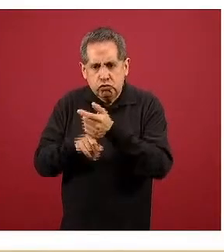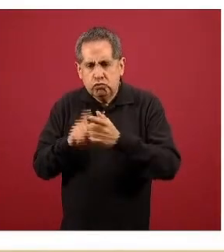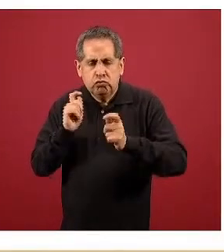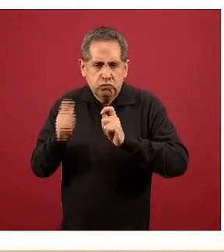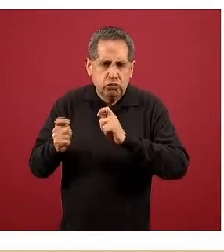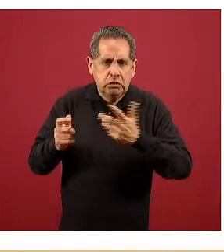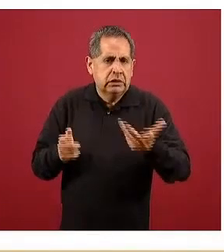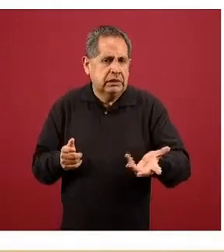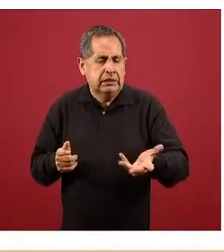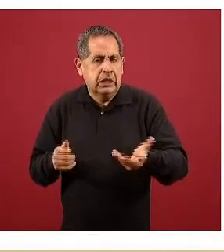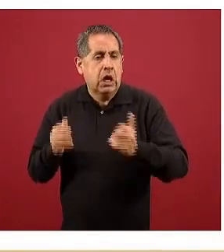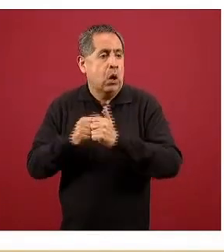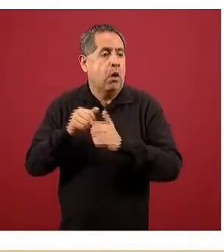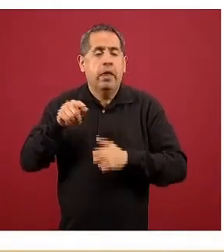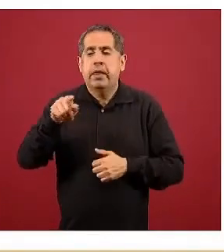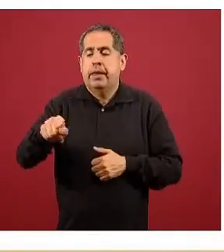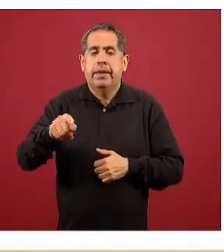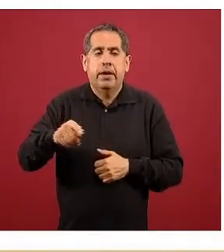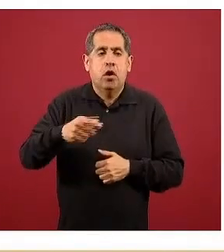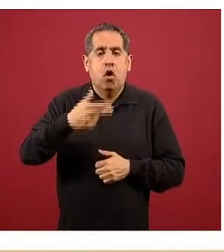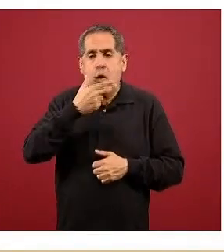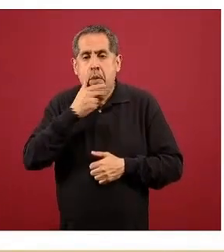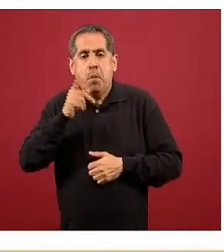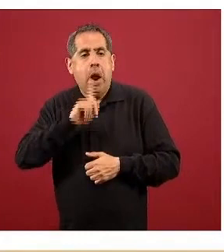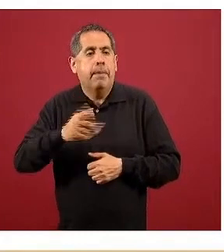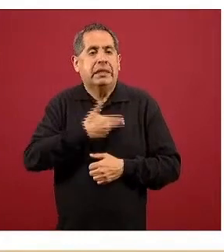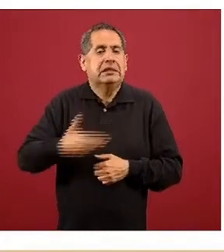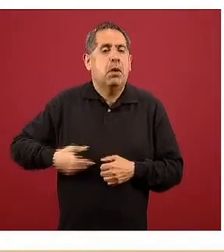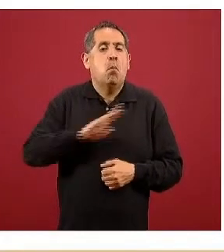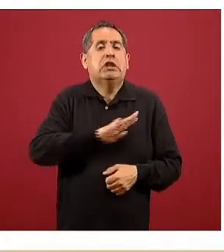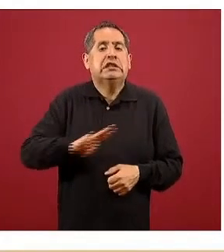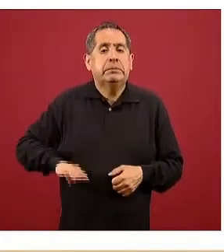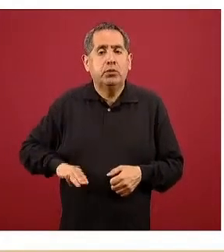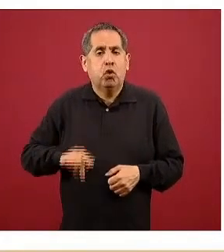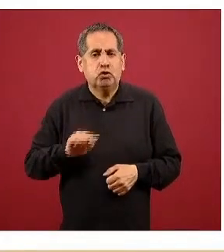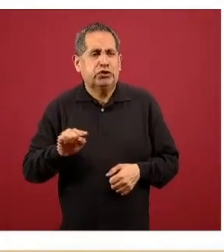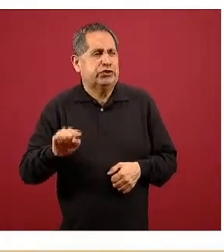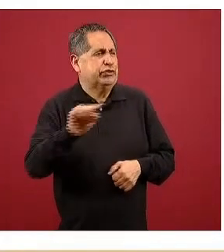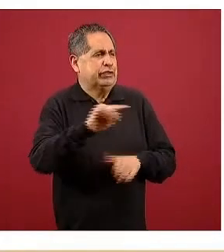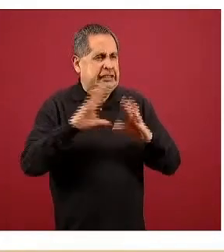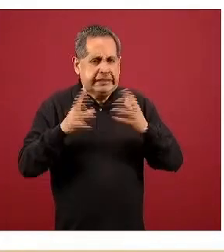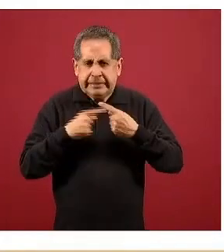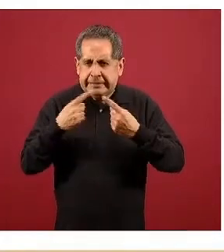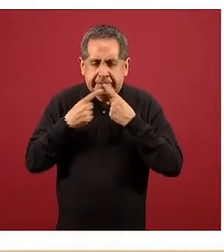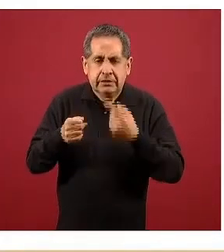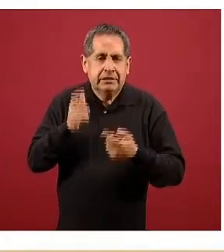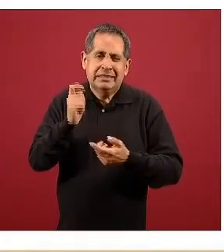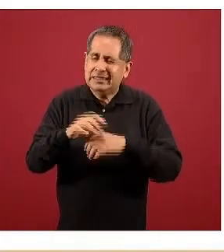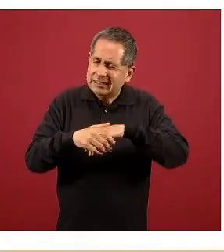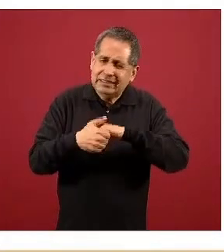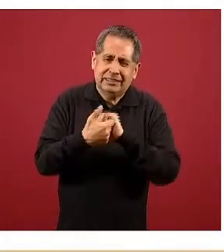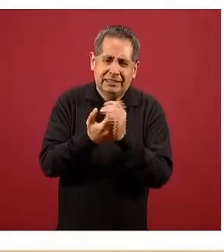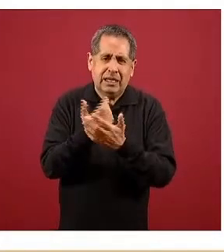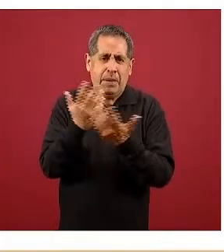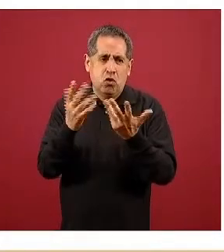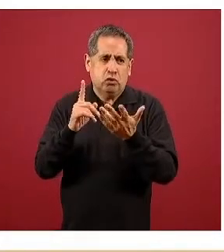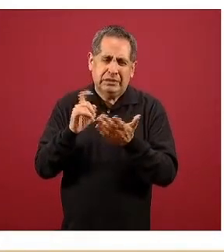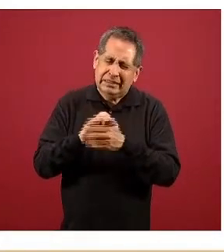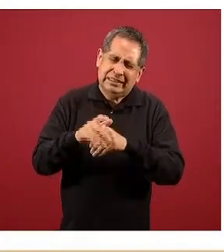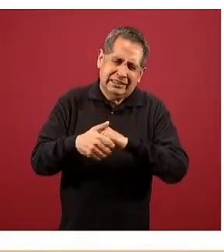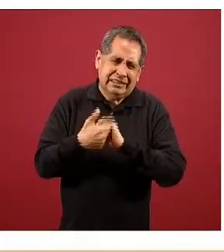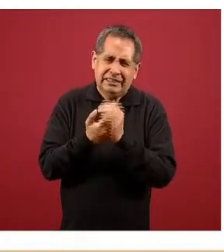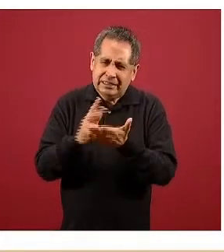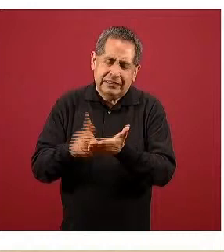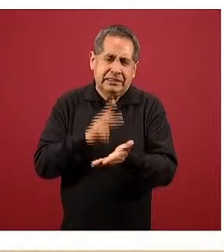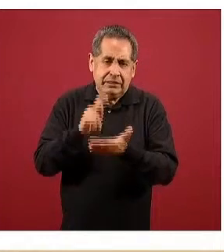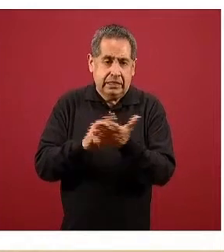los presidentes y las presidentas municipales de todo nuestro país. Hay que lavarnos las manos frecuentemente, está en